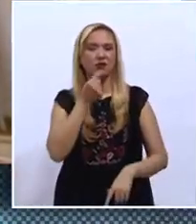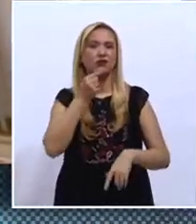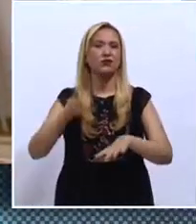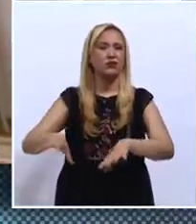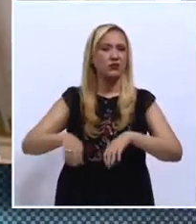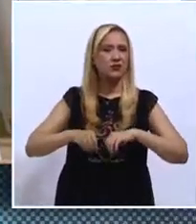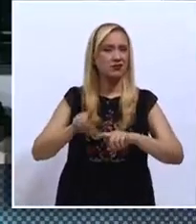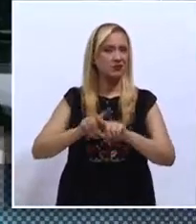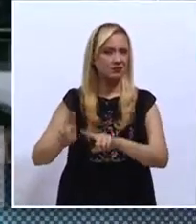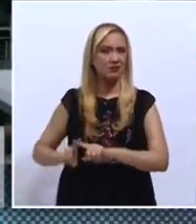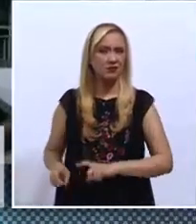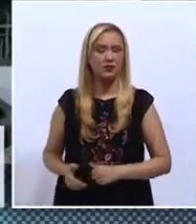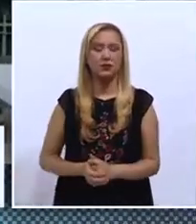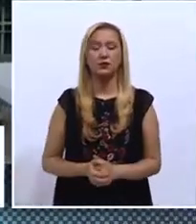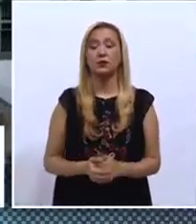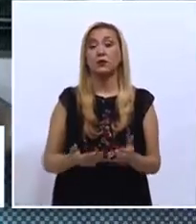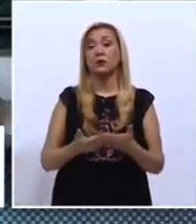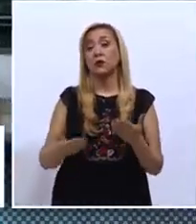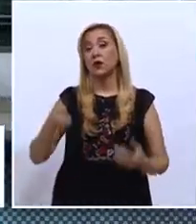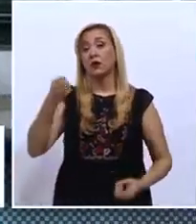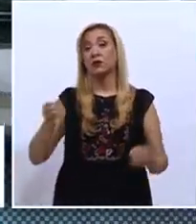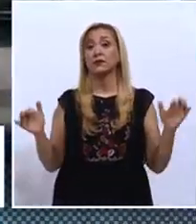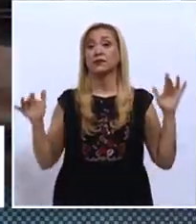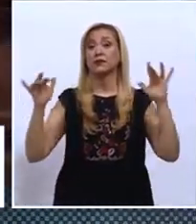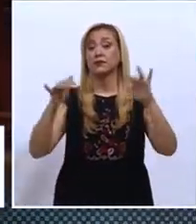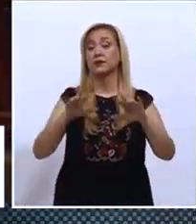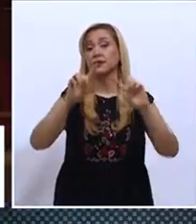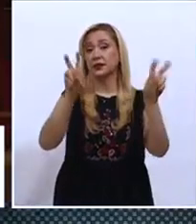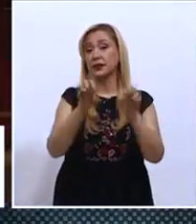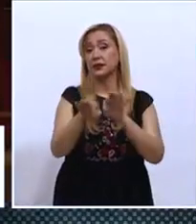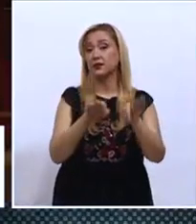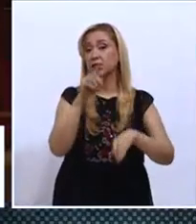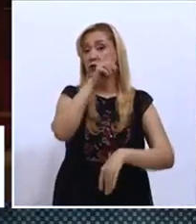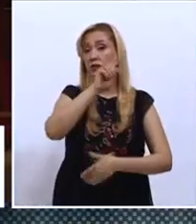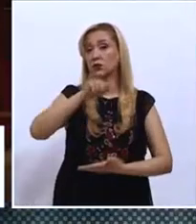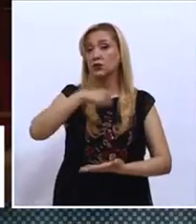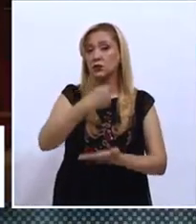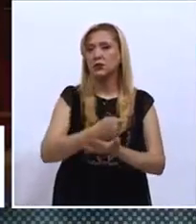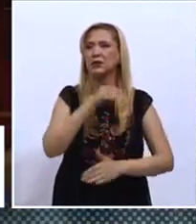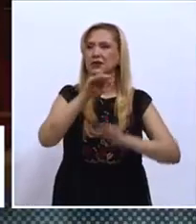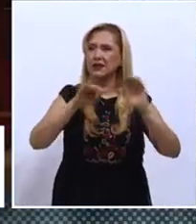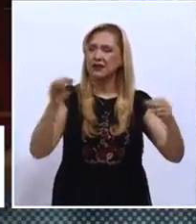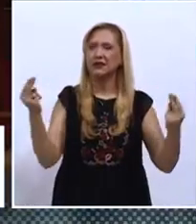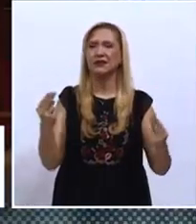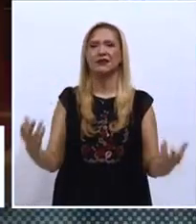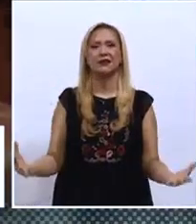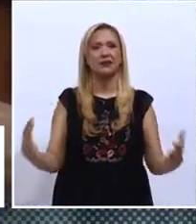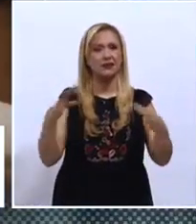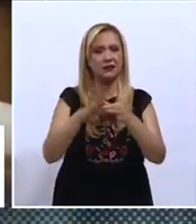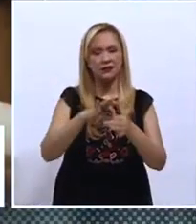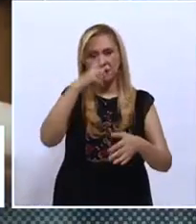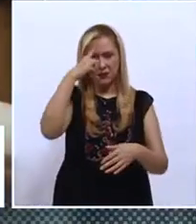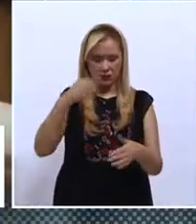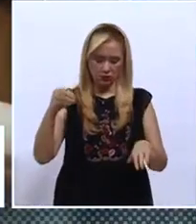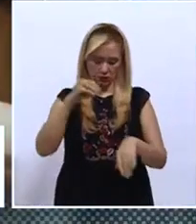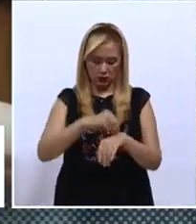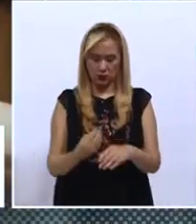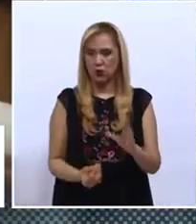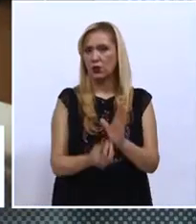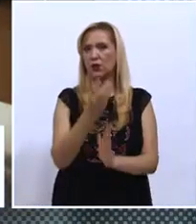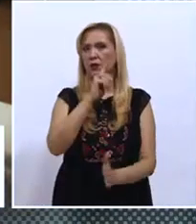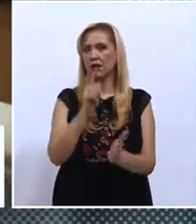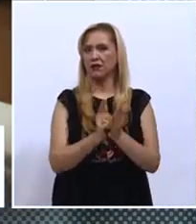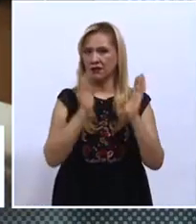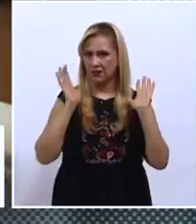Durante el encuentro del Sistema de Justicia Laboral en Tamaulipas, se hizo un llamado a sumar esfuerzos para la plena implementación del nuevo sistema